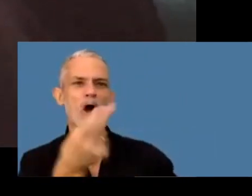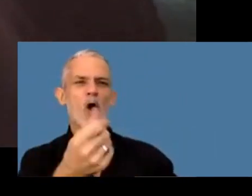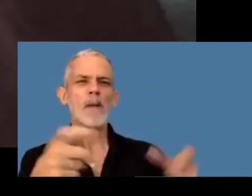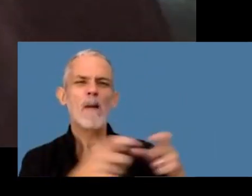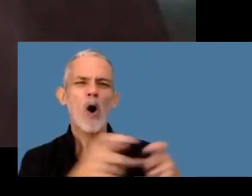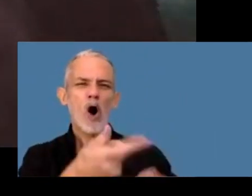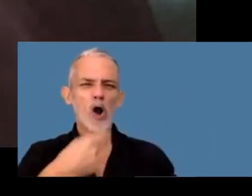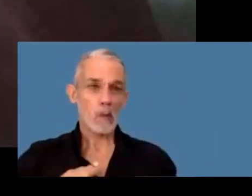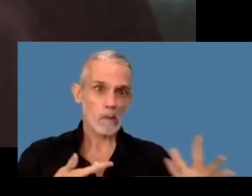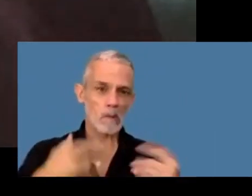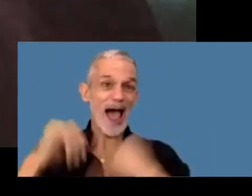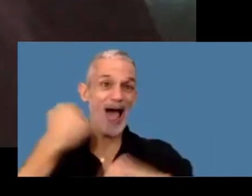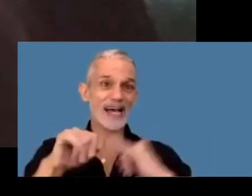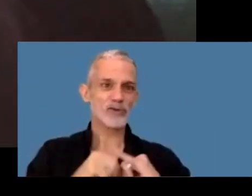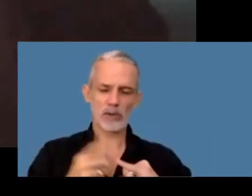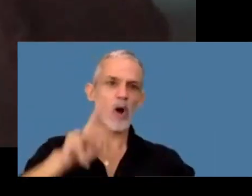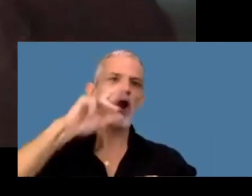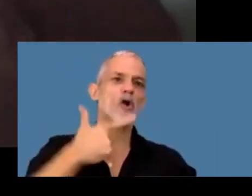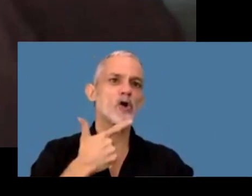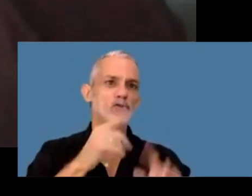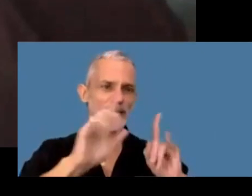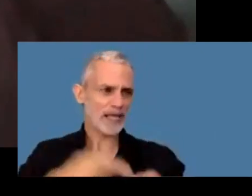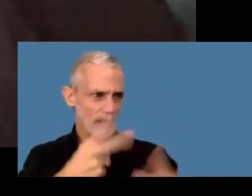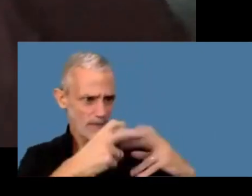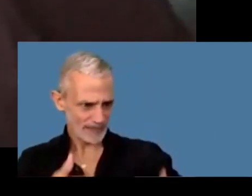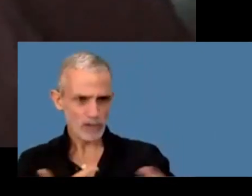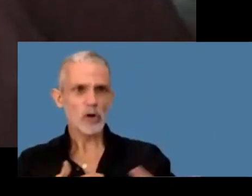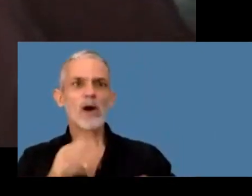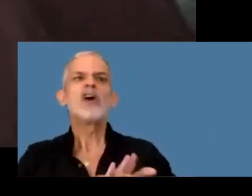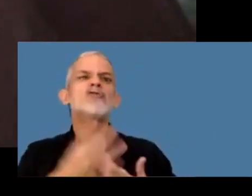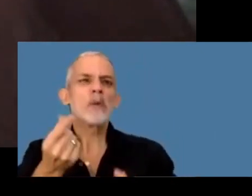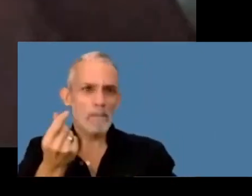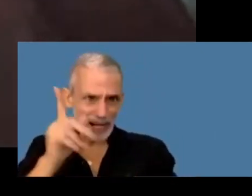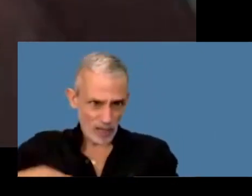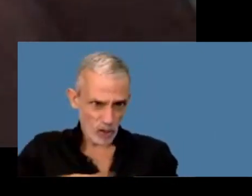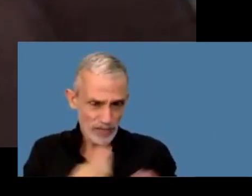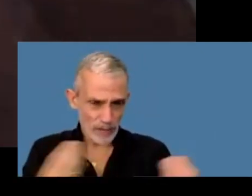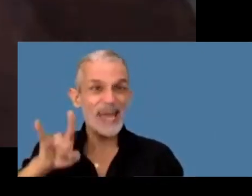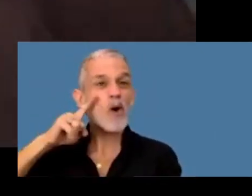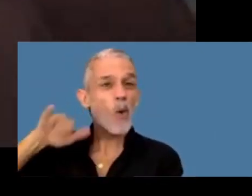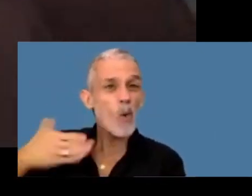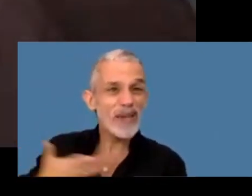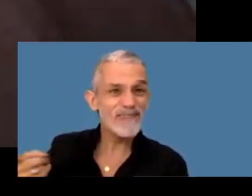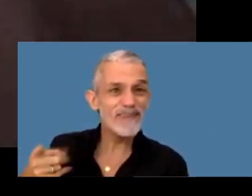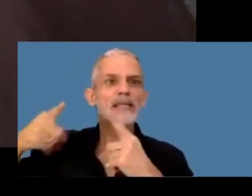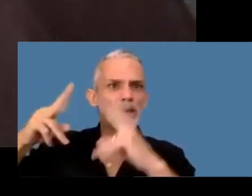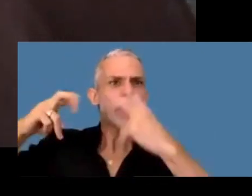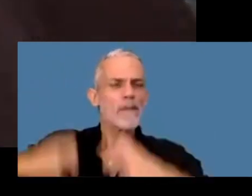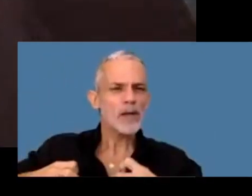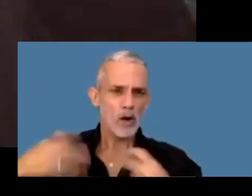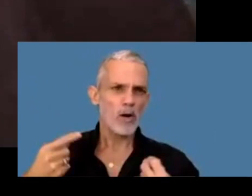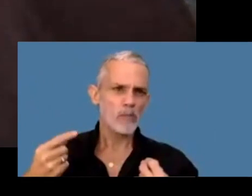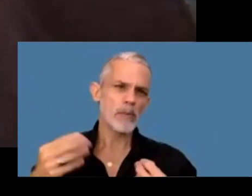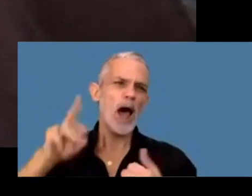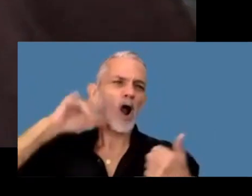Deduje de mi acervo societario un cargo fiscal en el IVA, en el impuesto a las ganancias y demás, y